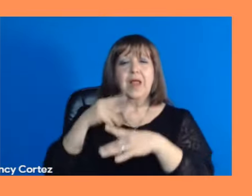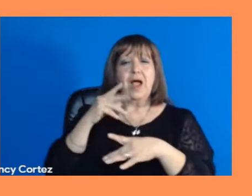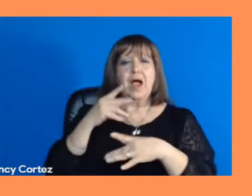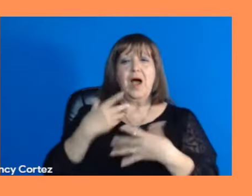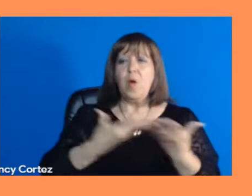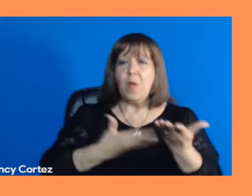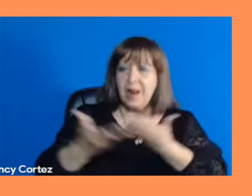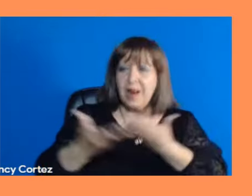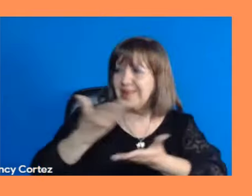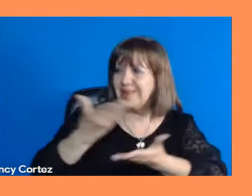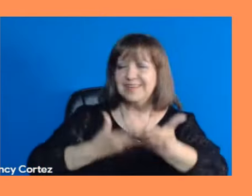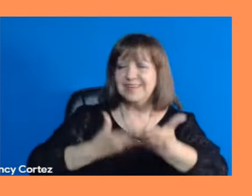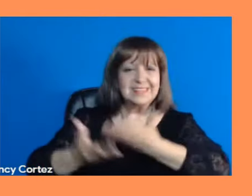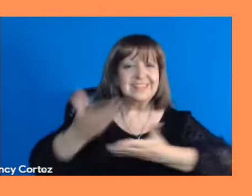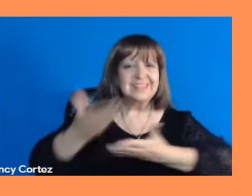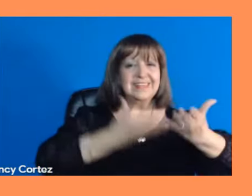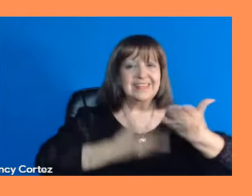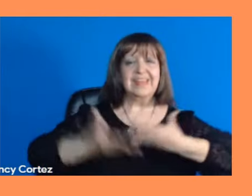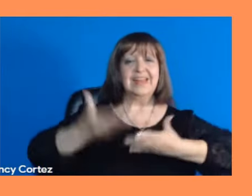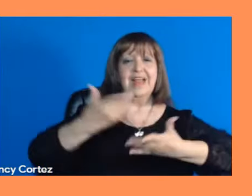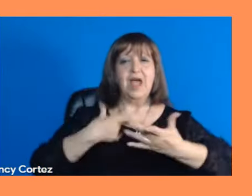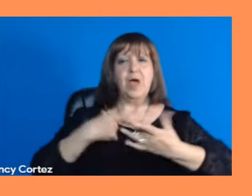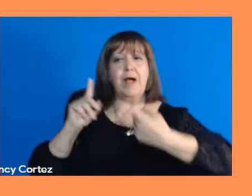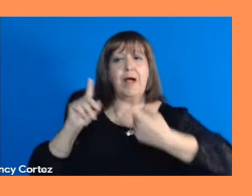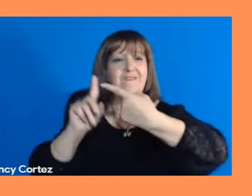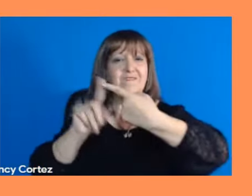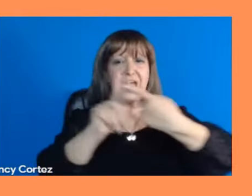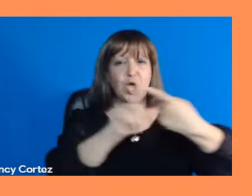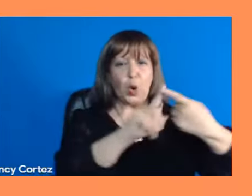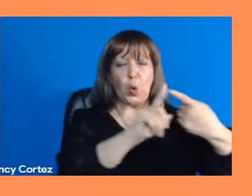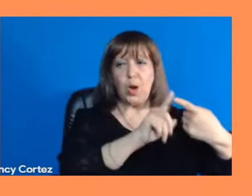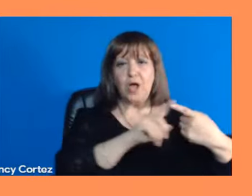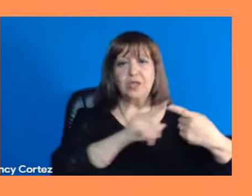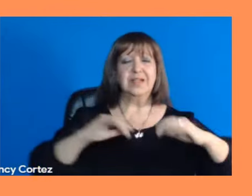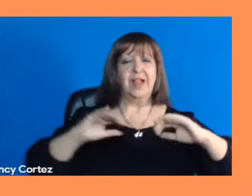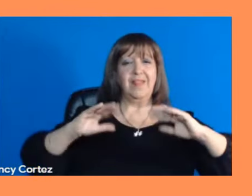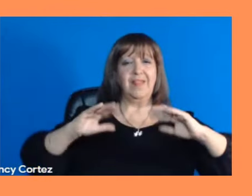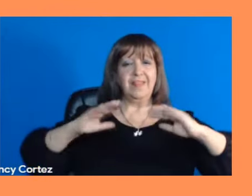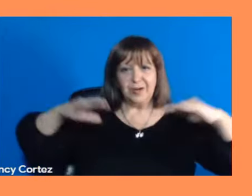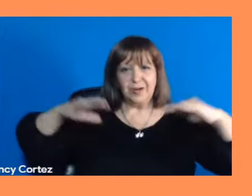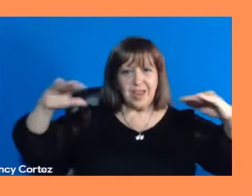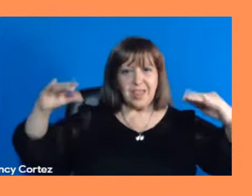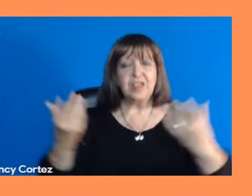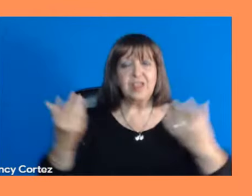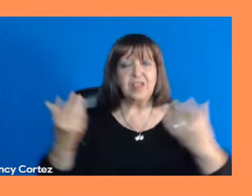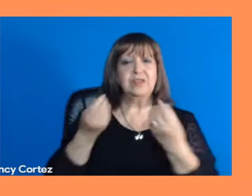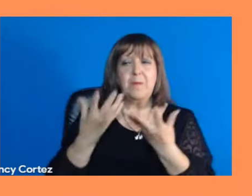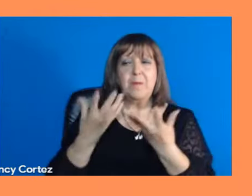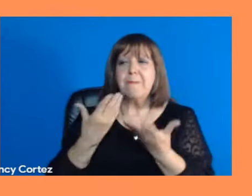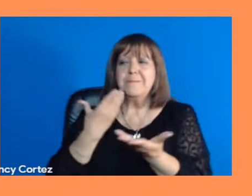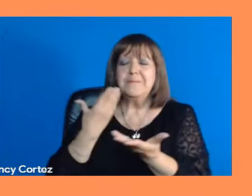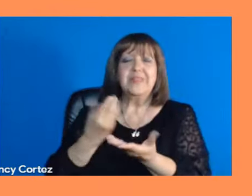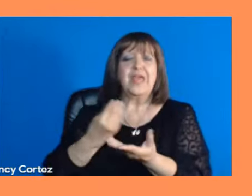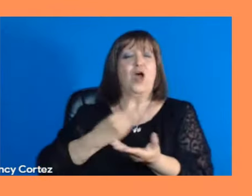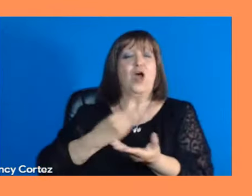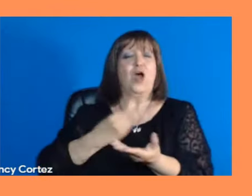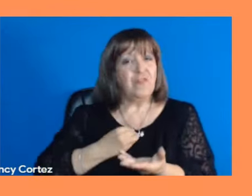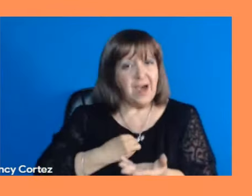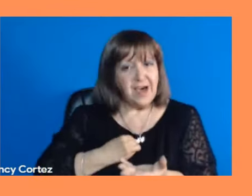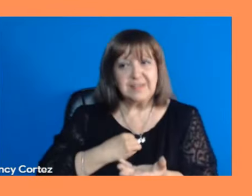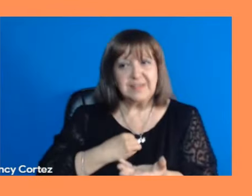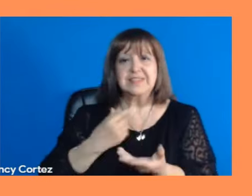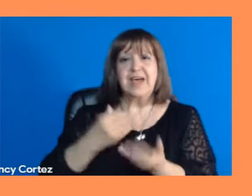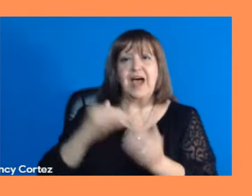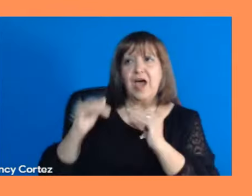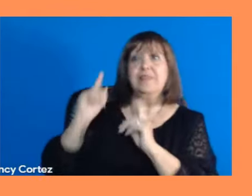vínculos intergeneracionales de confianza con adultos, adultas